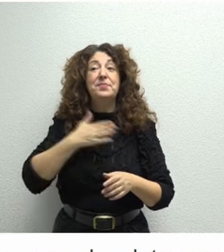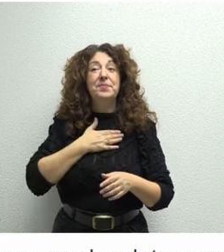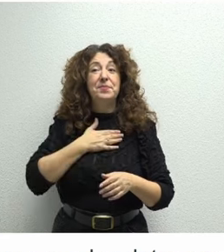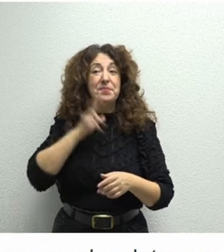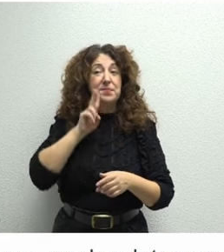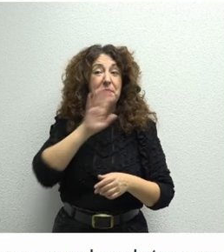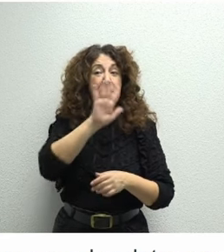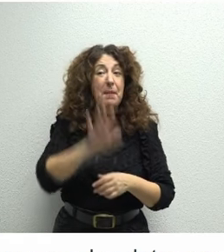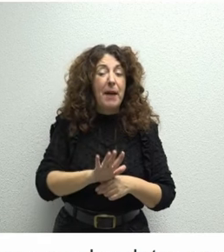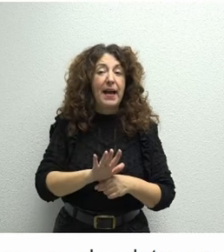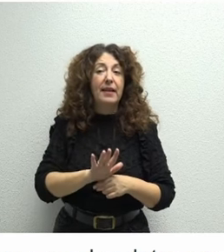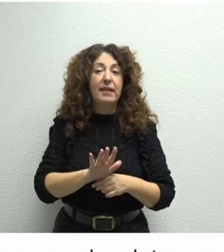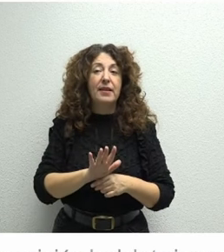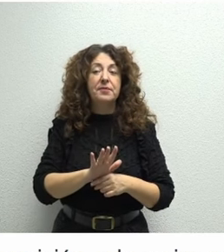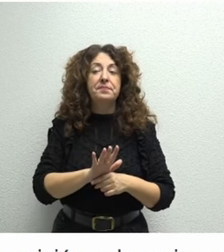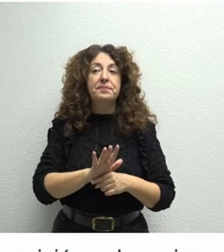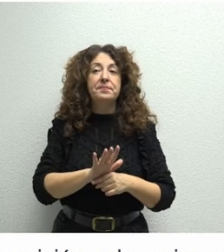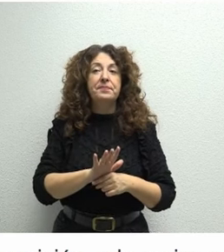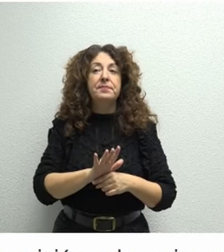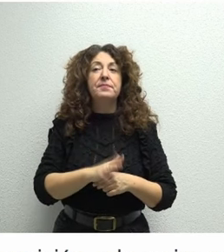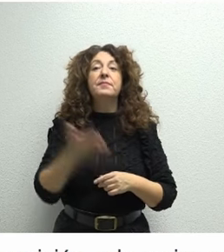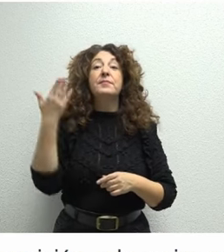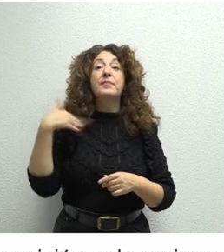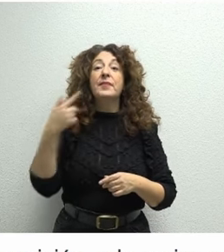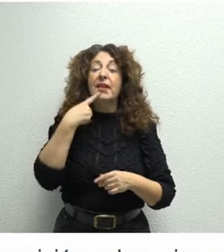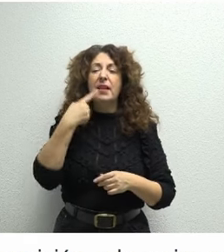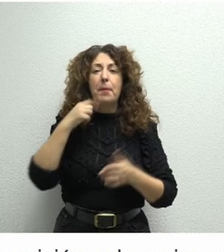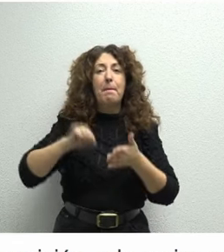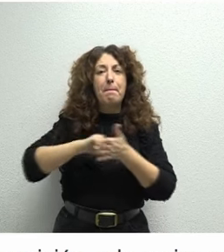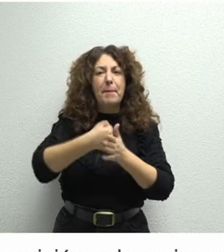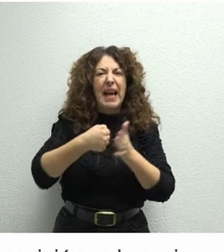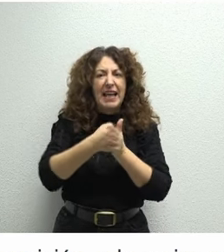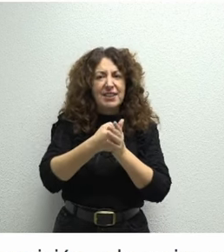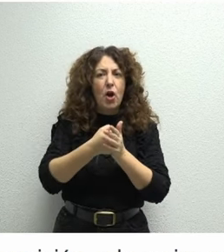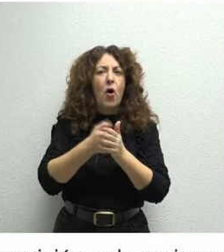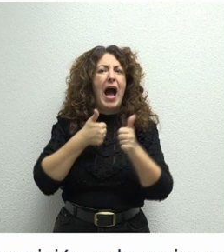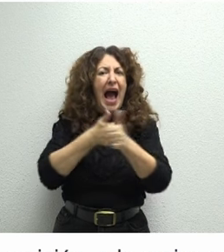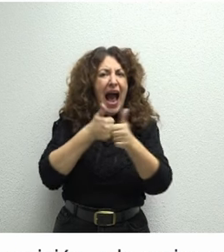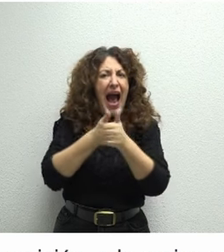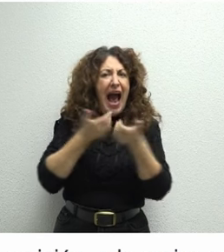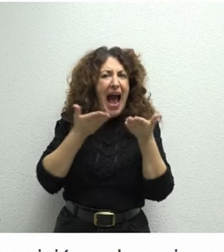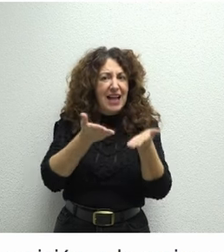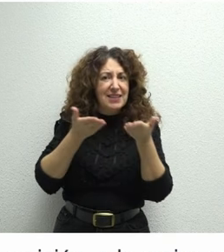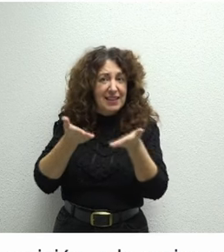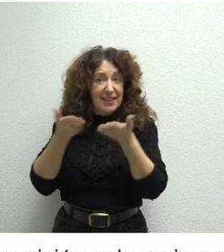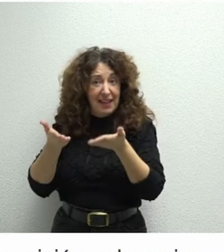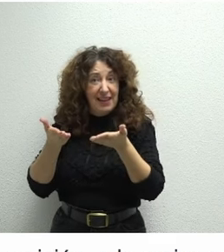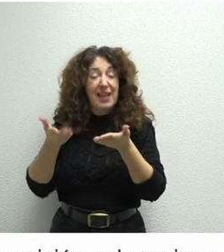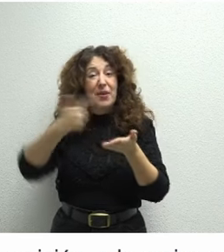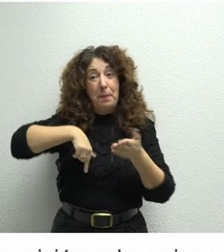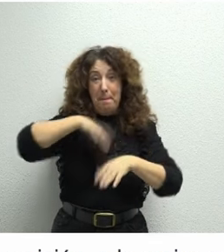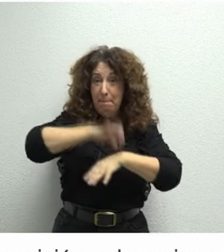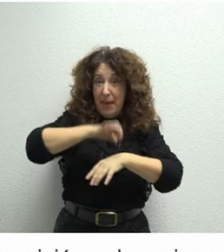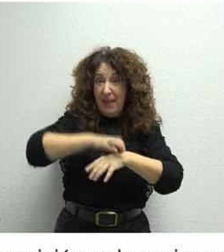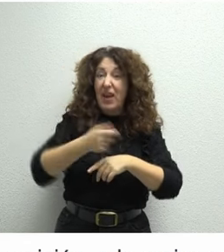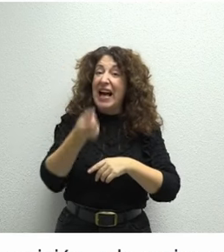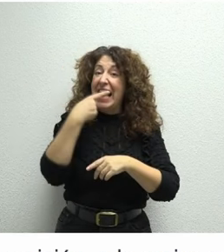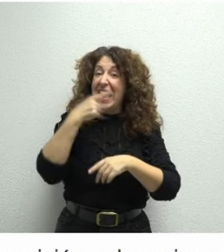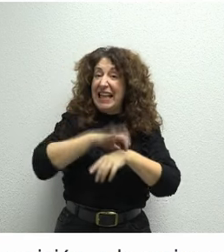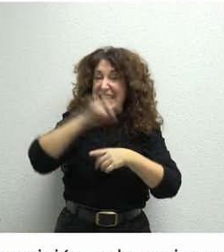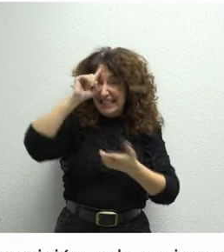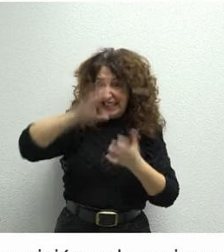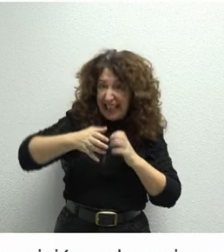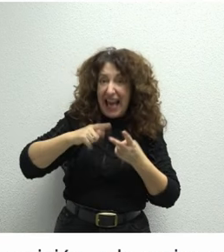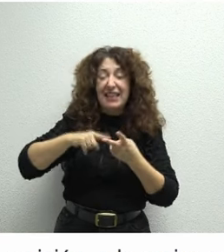que que cuando se hablaba antes de la presión asistencial a la que estamos sometidos los médicos los psiquiatras en este caso y y los psicólogos y